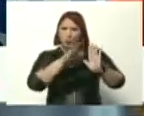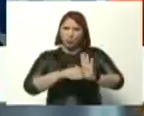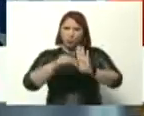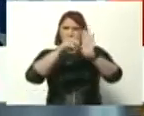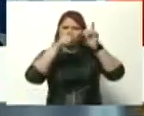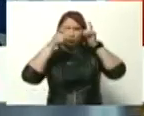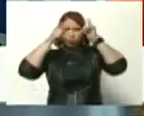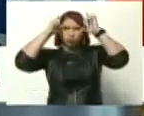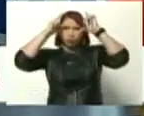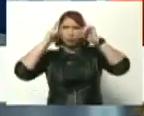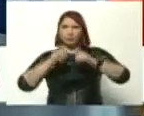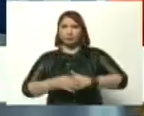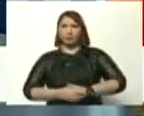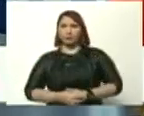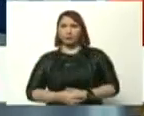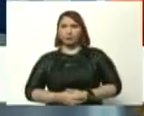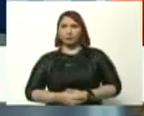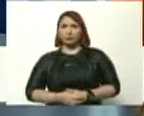ganado.